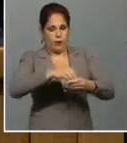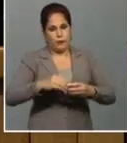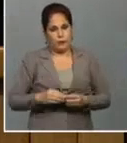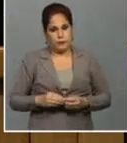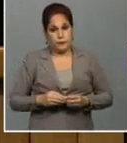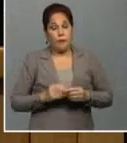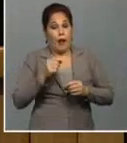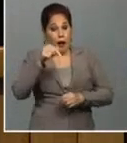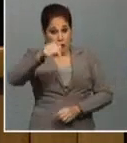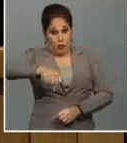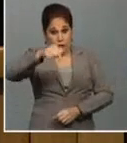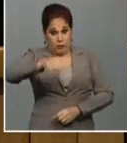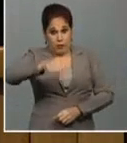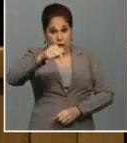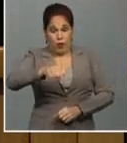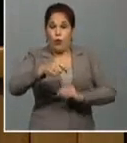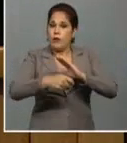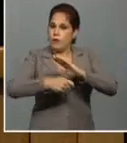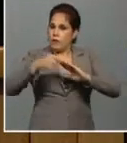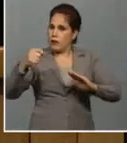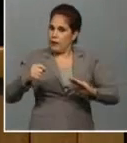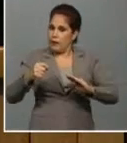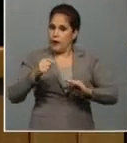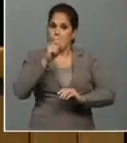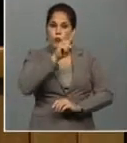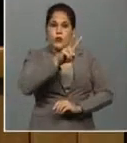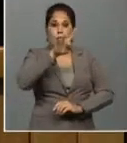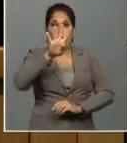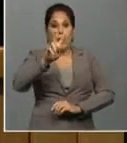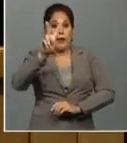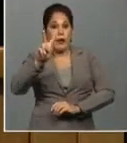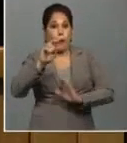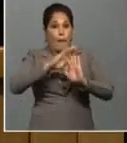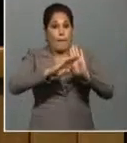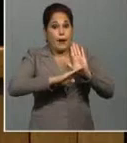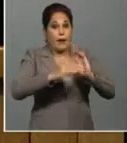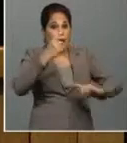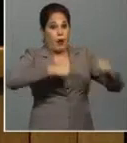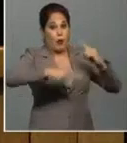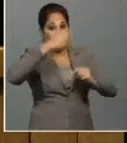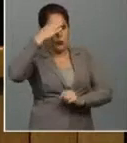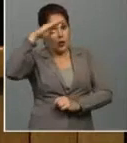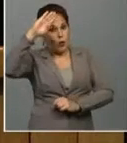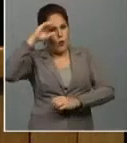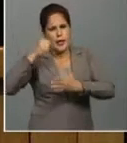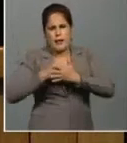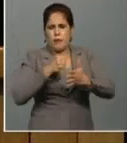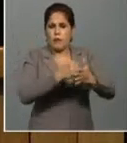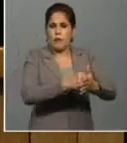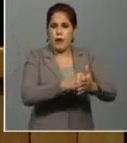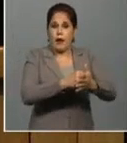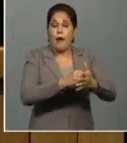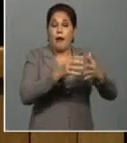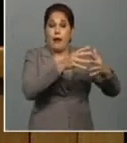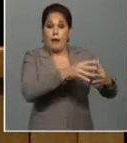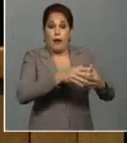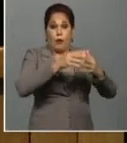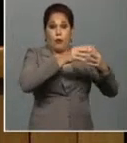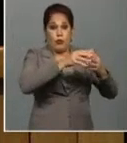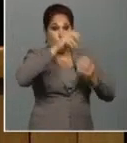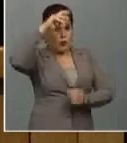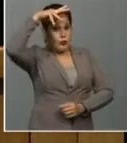hasta el día de hoy permanecen en vigor las 242 medidas de agresión impulsadas por el gobierno de donald trump